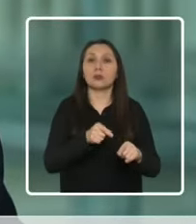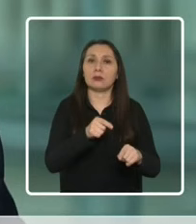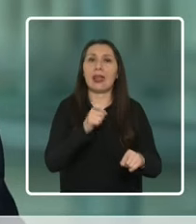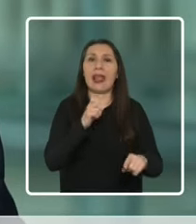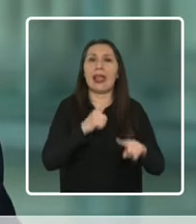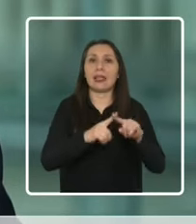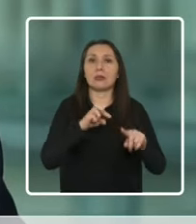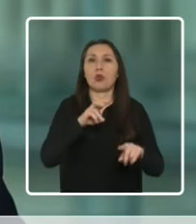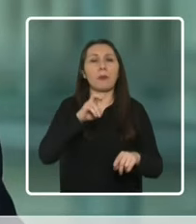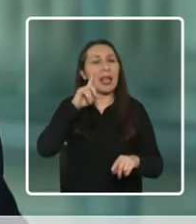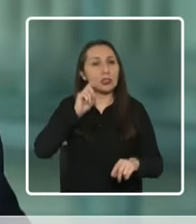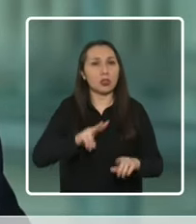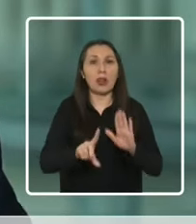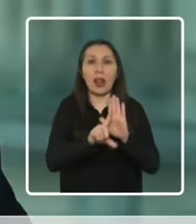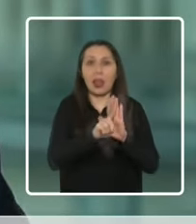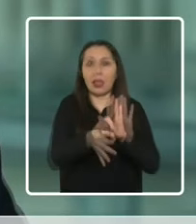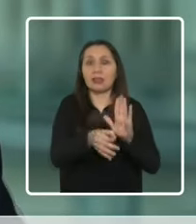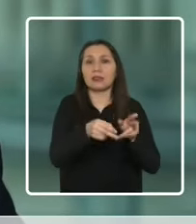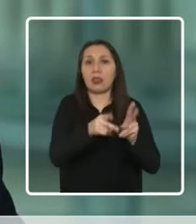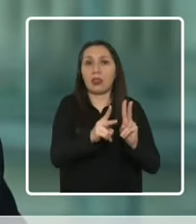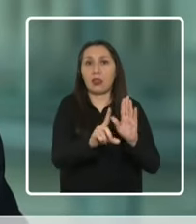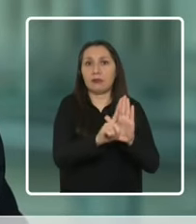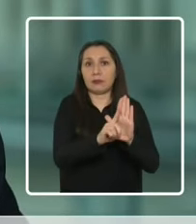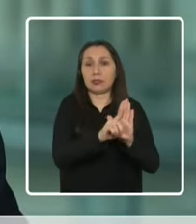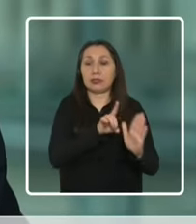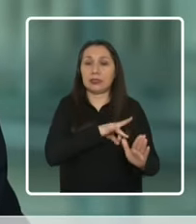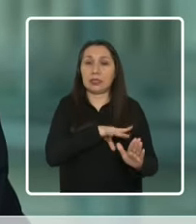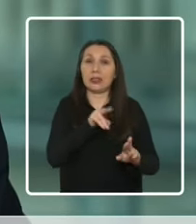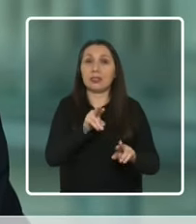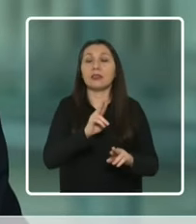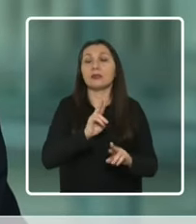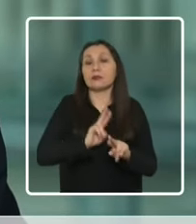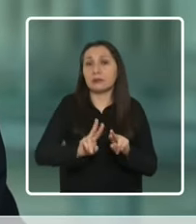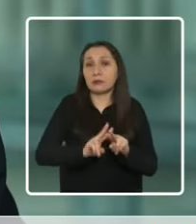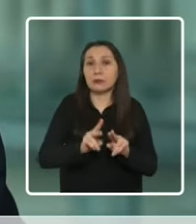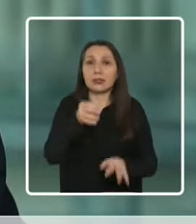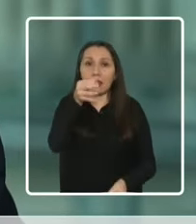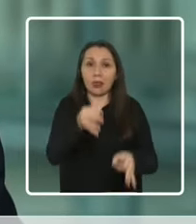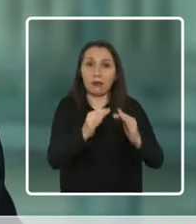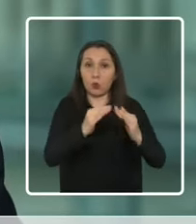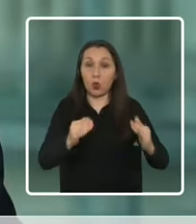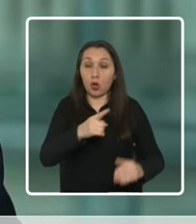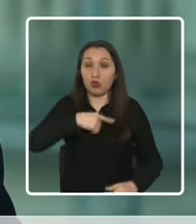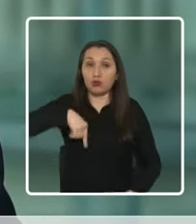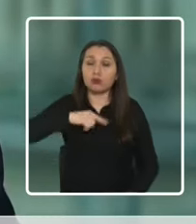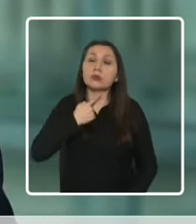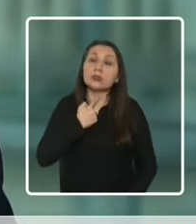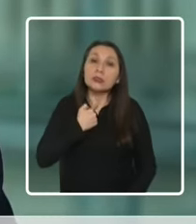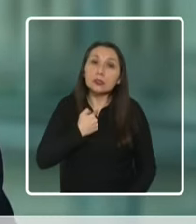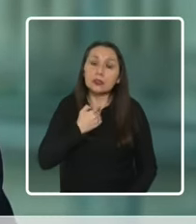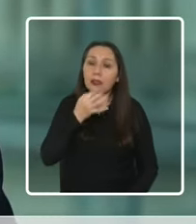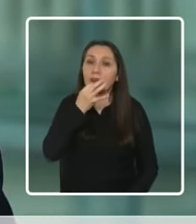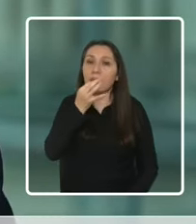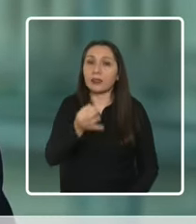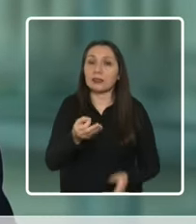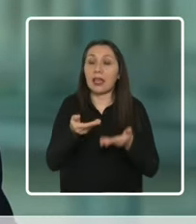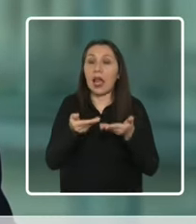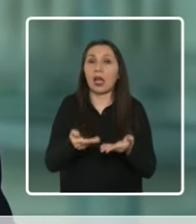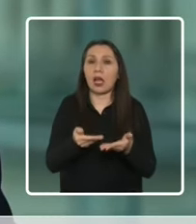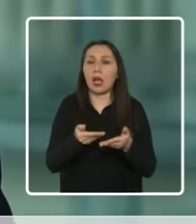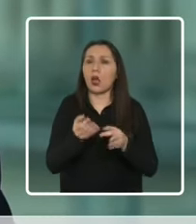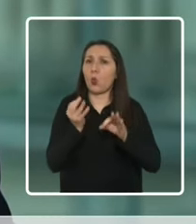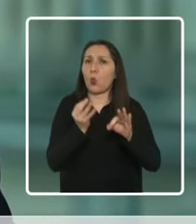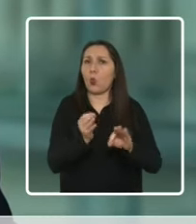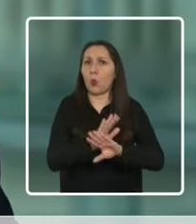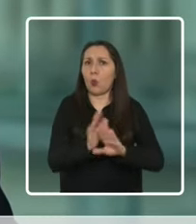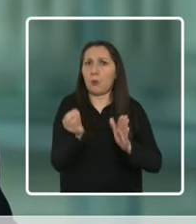procedimientos legales que están establecidos en el derecho chileno. Y esto será resorte de los tribunales. A nosotros lo que nos interesa es decir que acá nunca